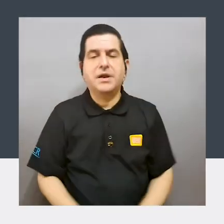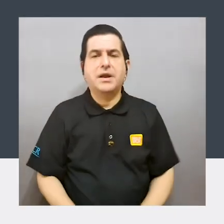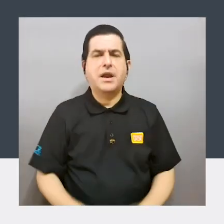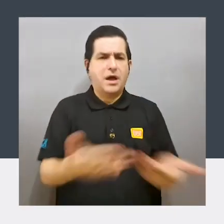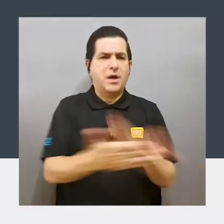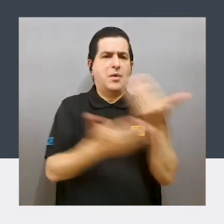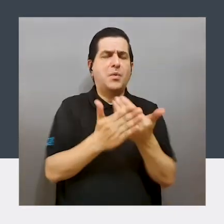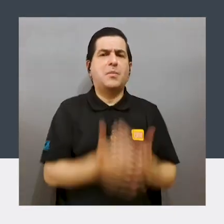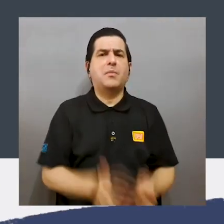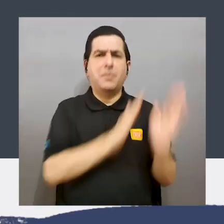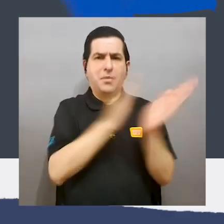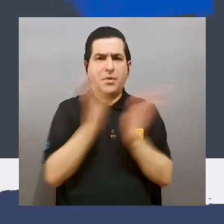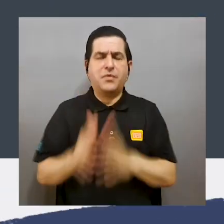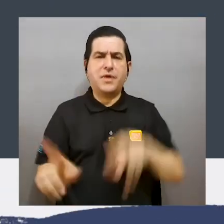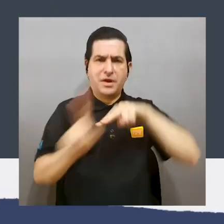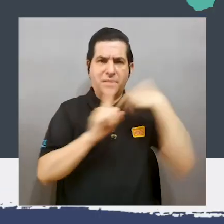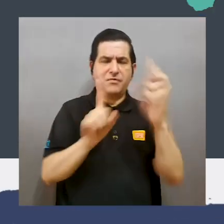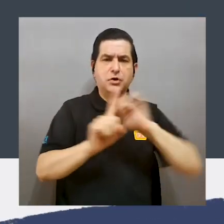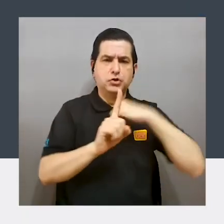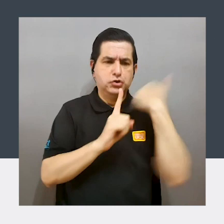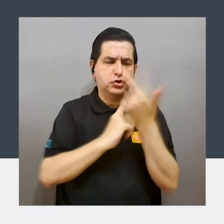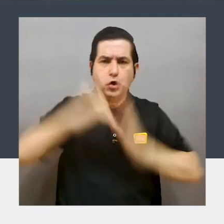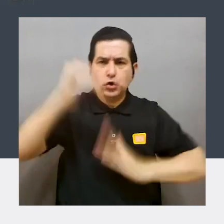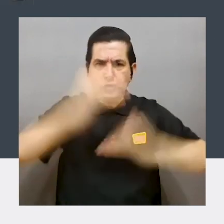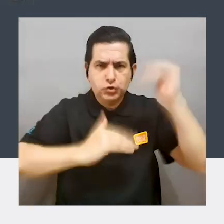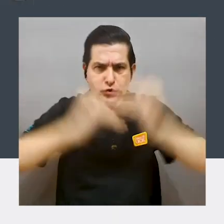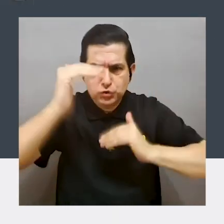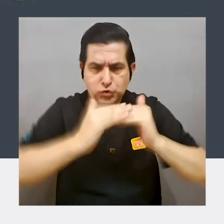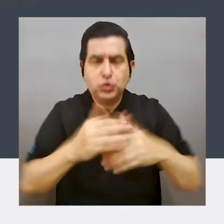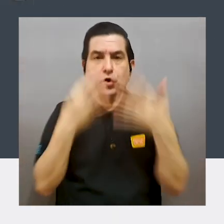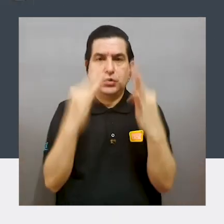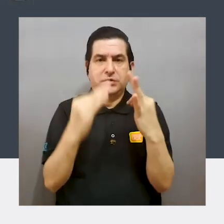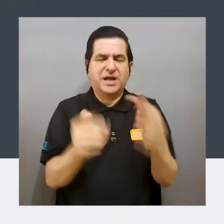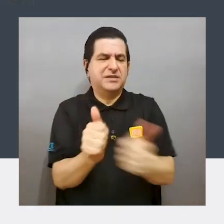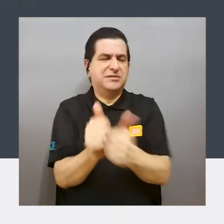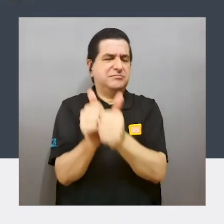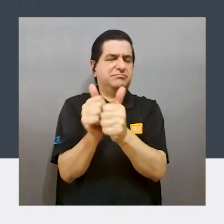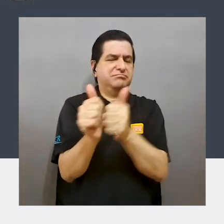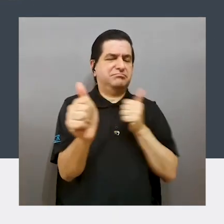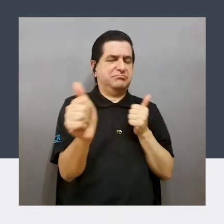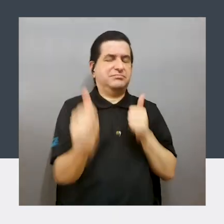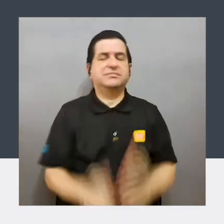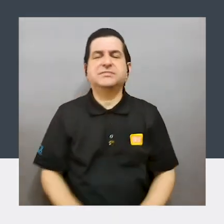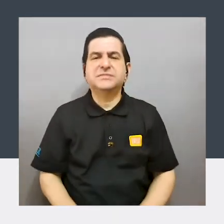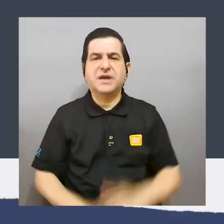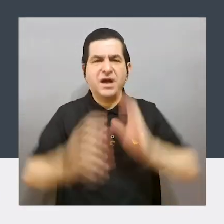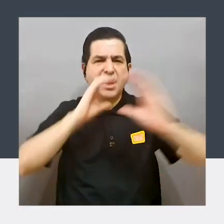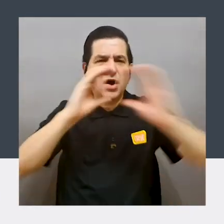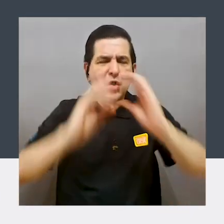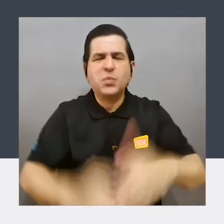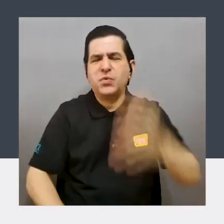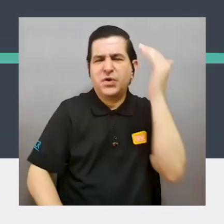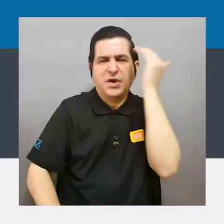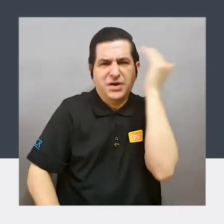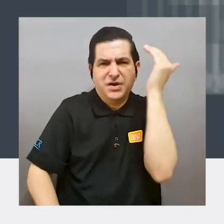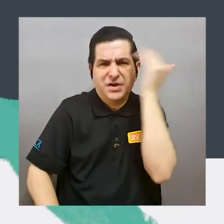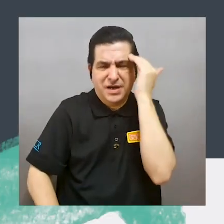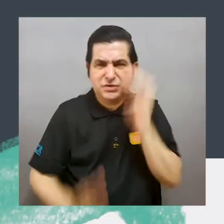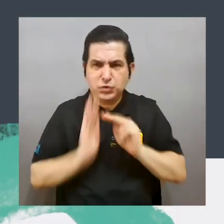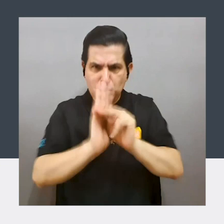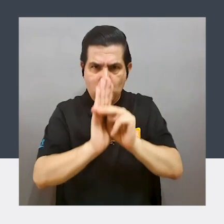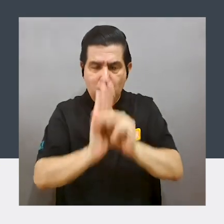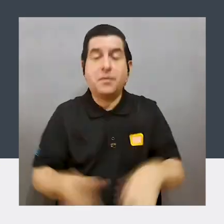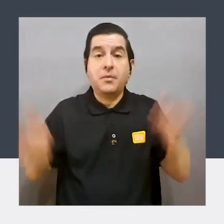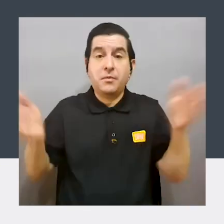El moderno plan fue diseñado con un enfoque socioconstructivista y busca dejar atrás el viejo modelo de transmisión de conocimientos